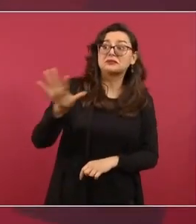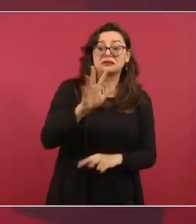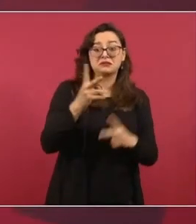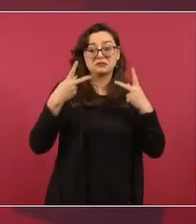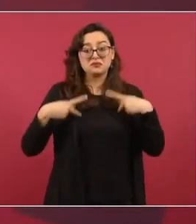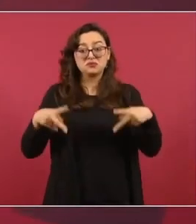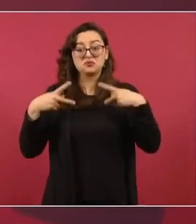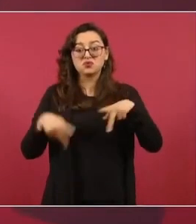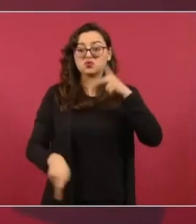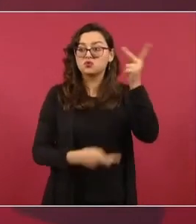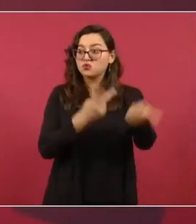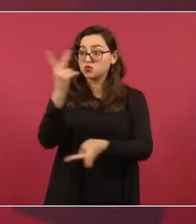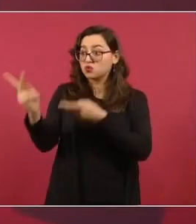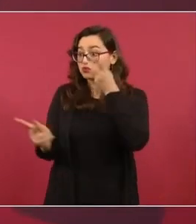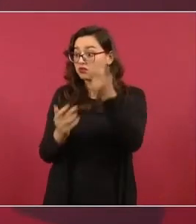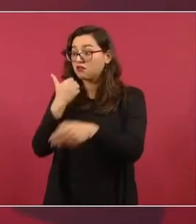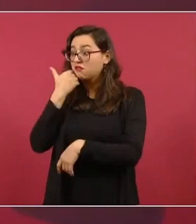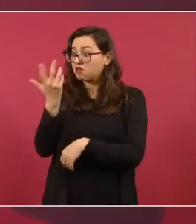porque